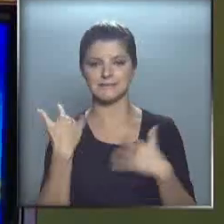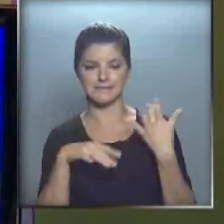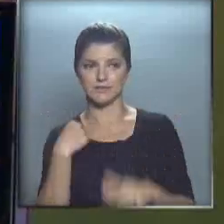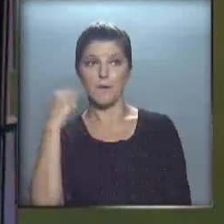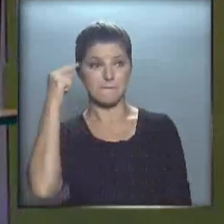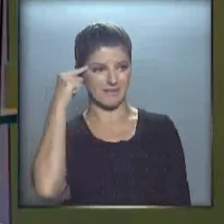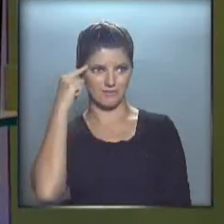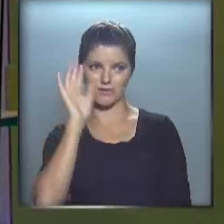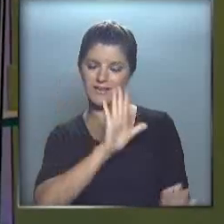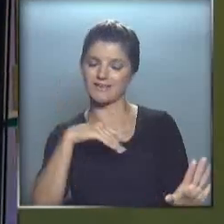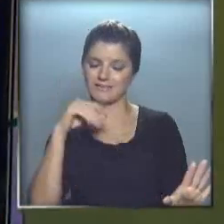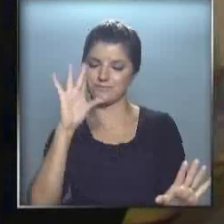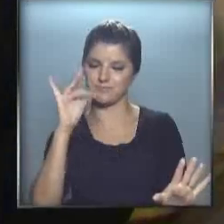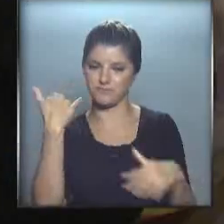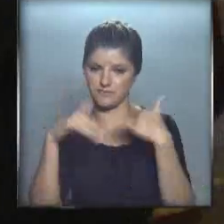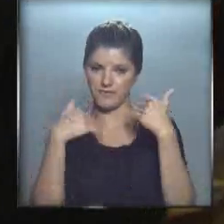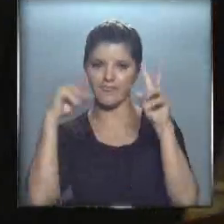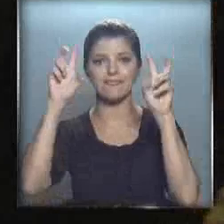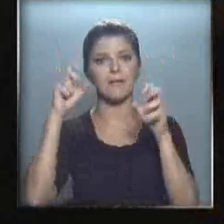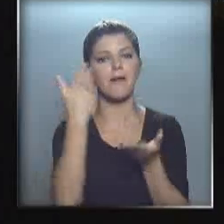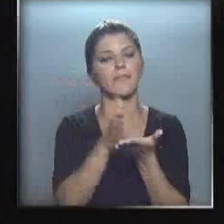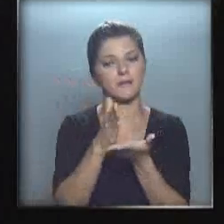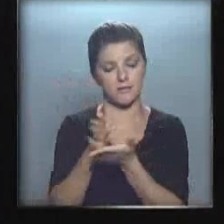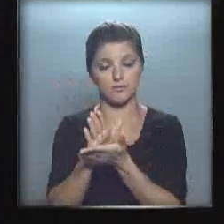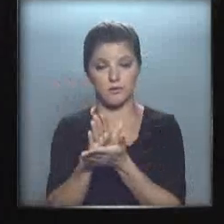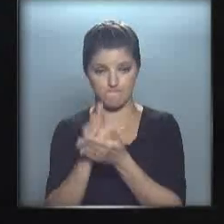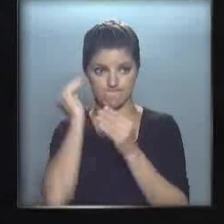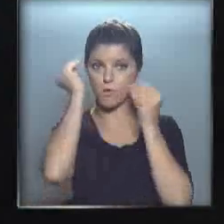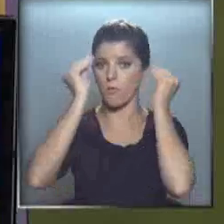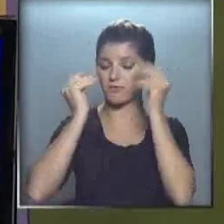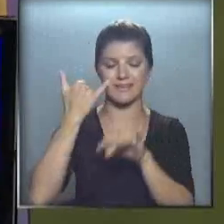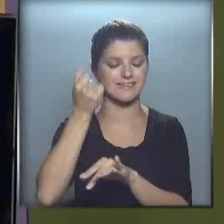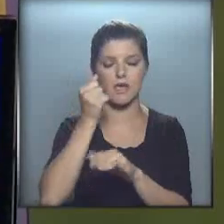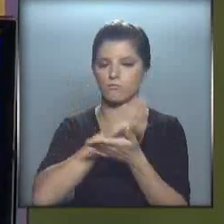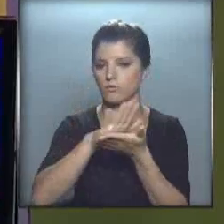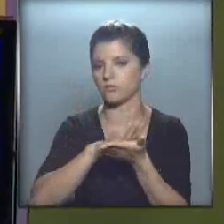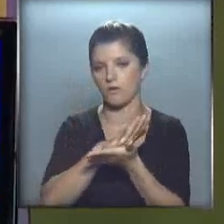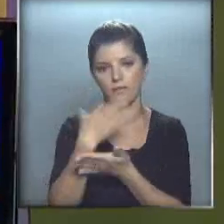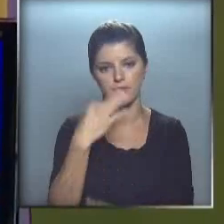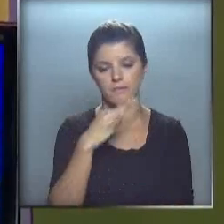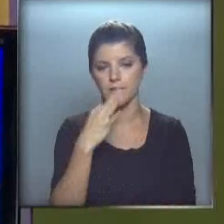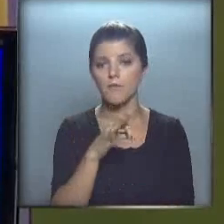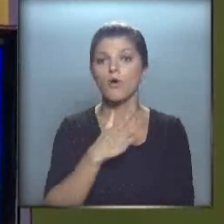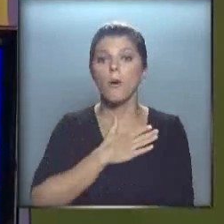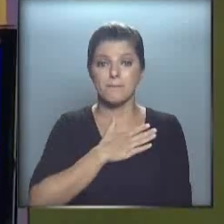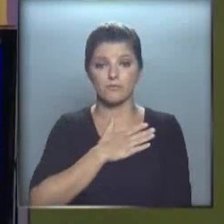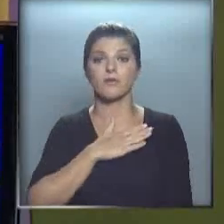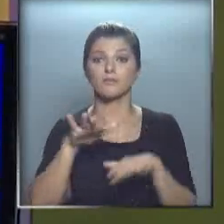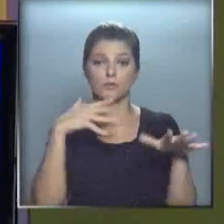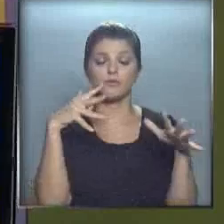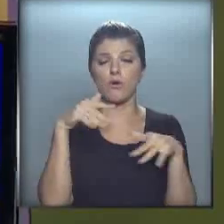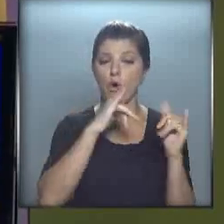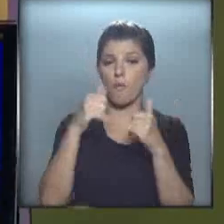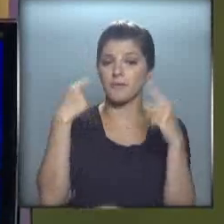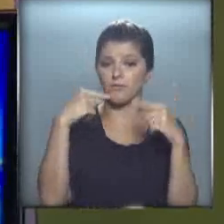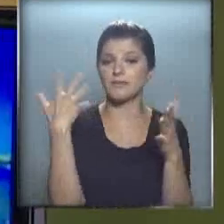este de discriminación. Creo que es un tema preocupante y que habría que actuar ya, ¿no? Uh-huh. Creo que se están padeciendo muchos chicos este problema. ¿Y